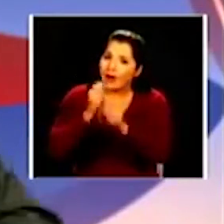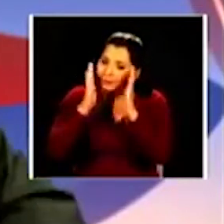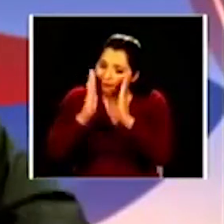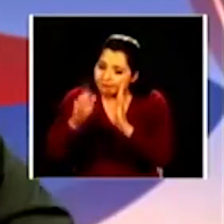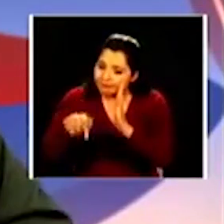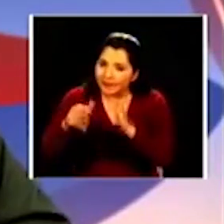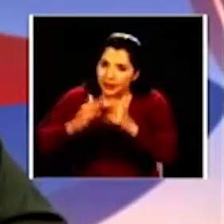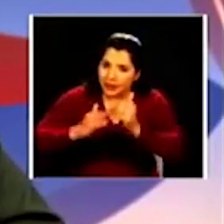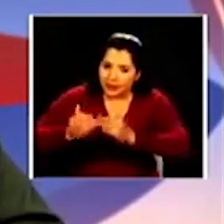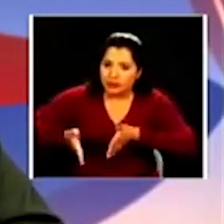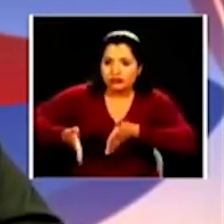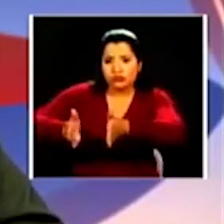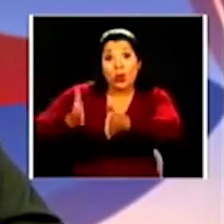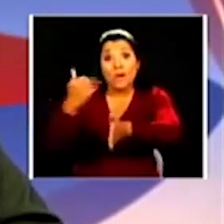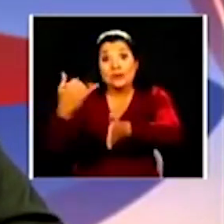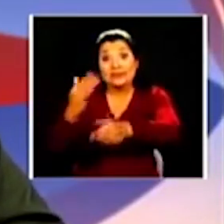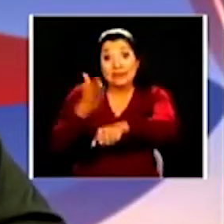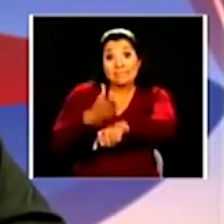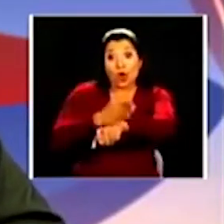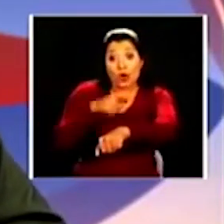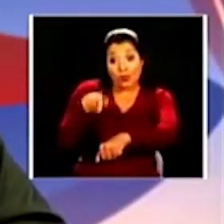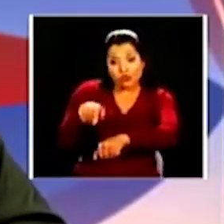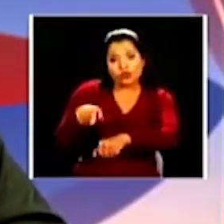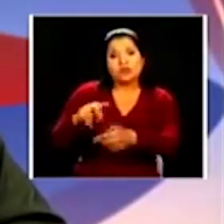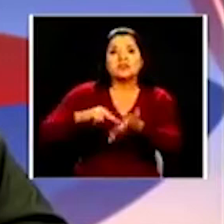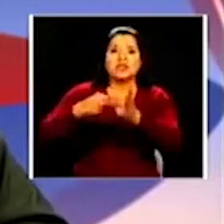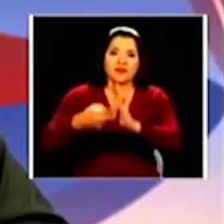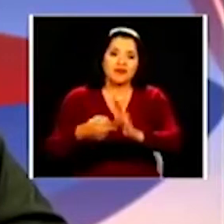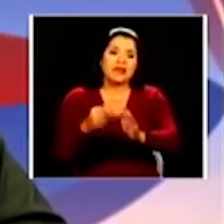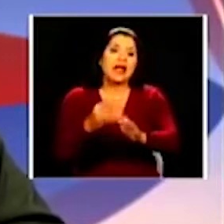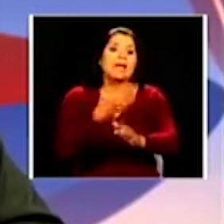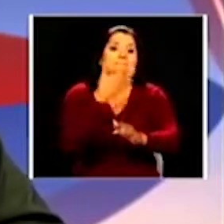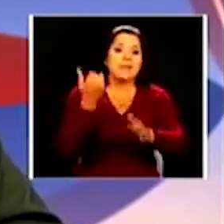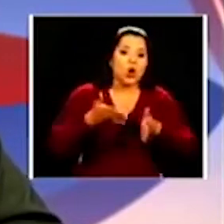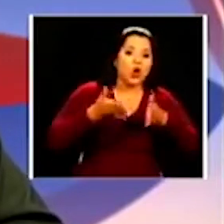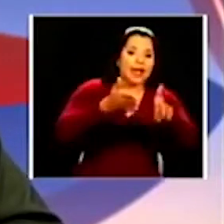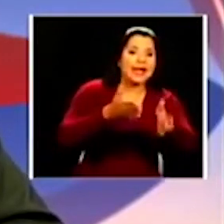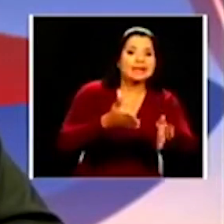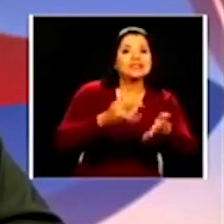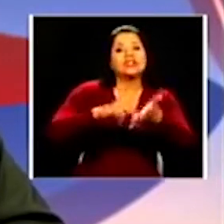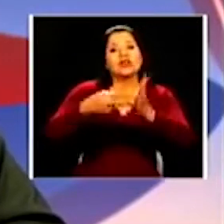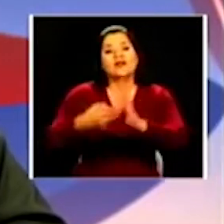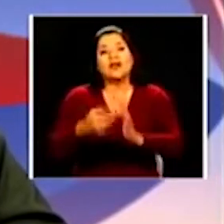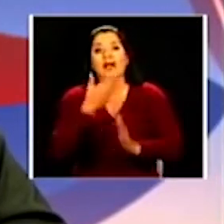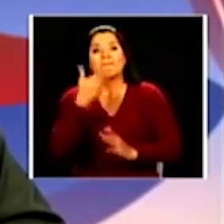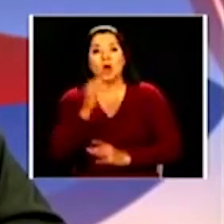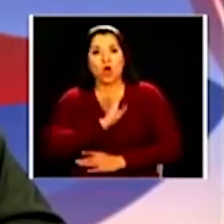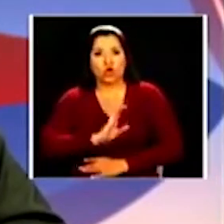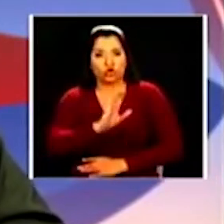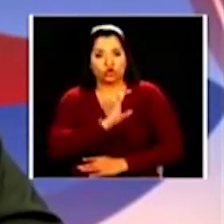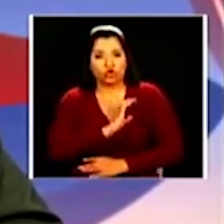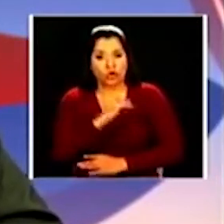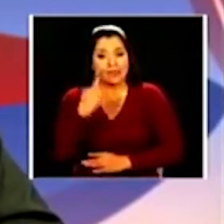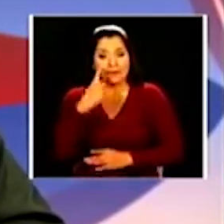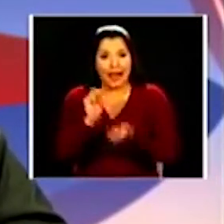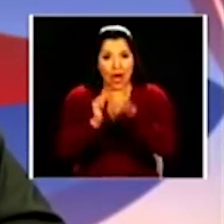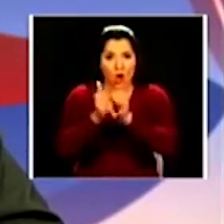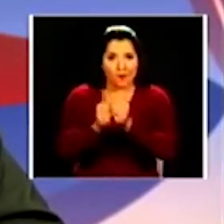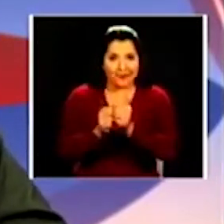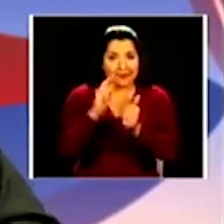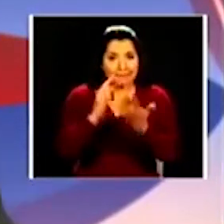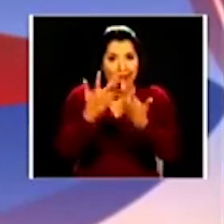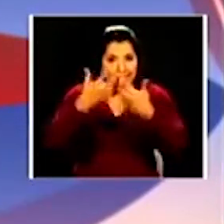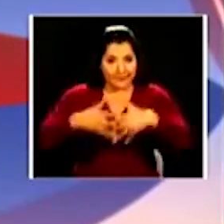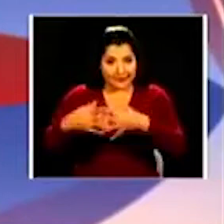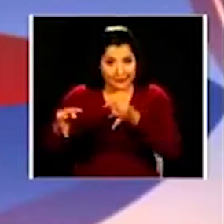mejor infraestructura pues generará una mejor carretera, generará mayores condiciones de competitividad para las empresas turísticas que se establezcan